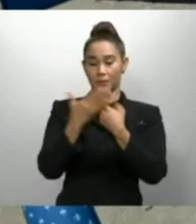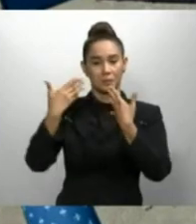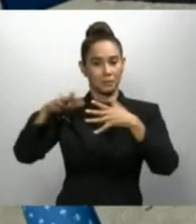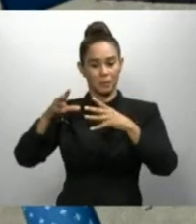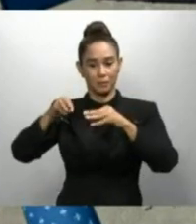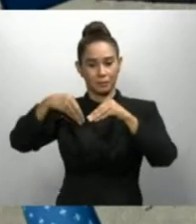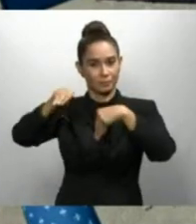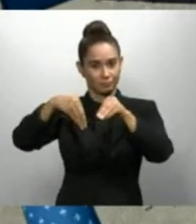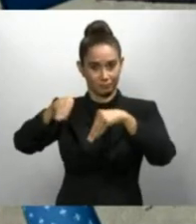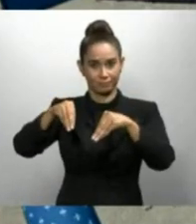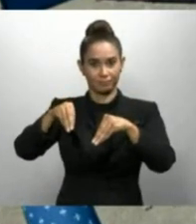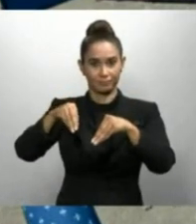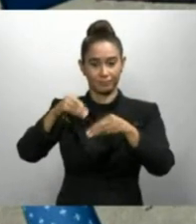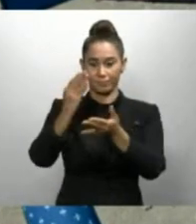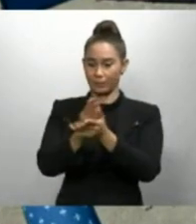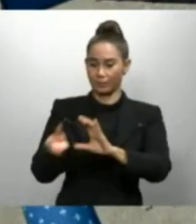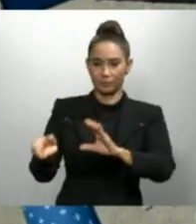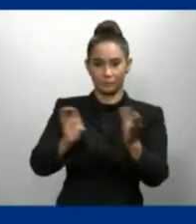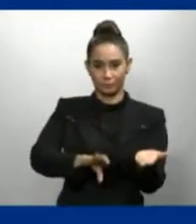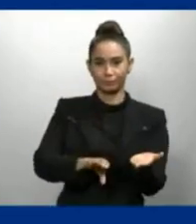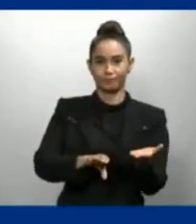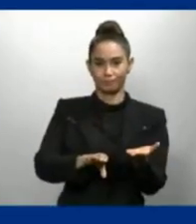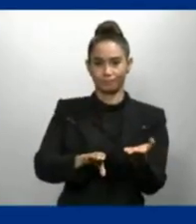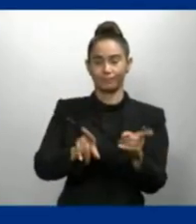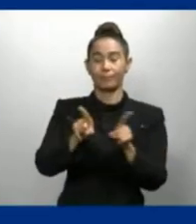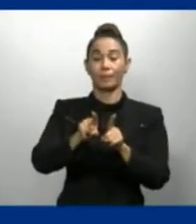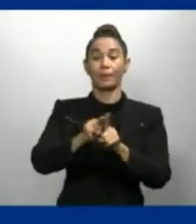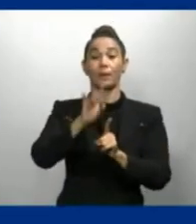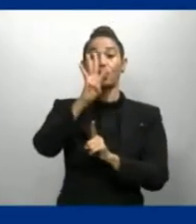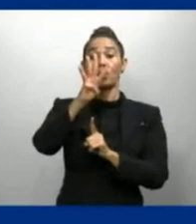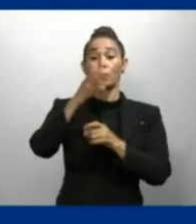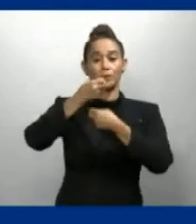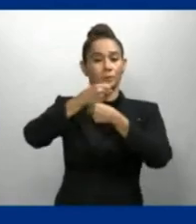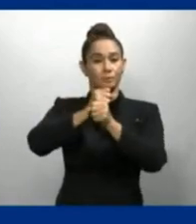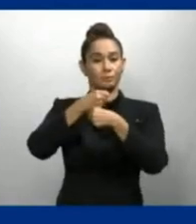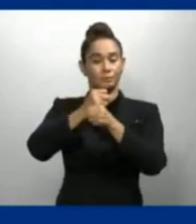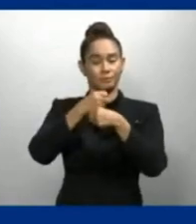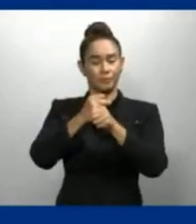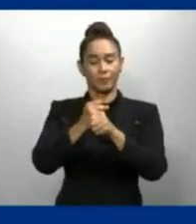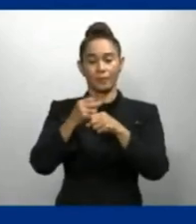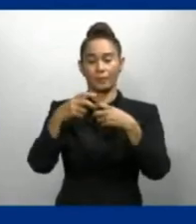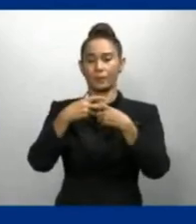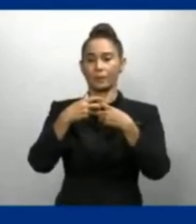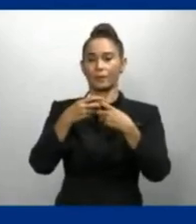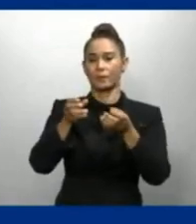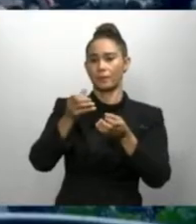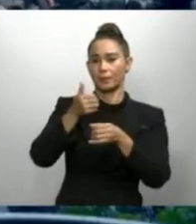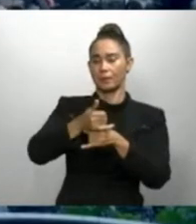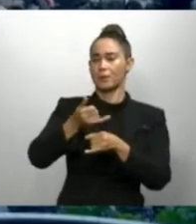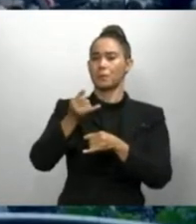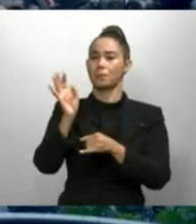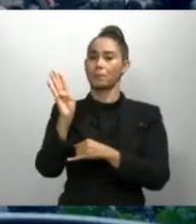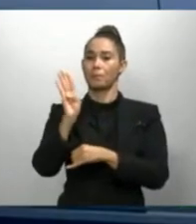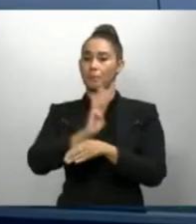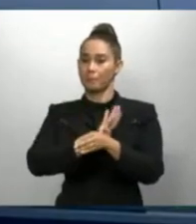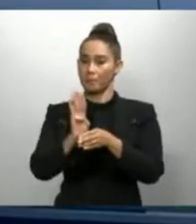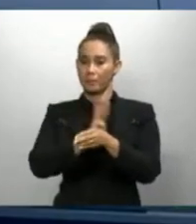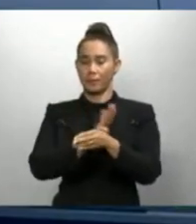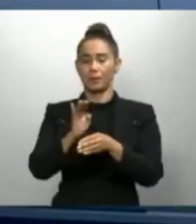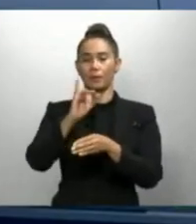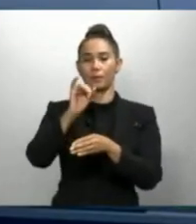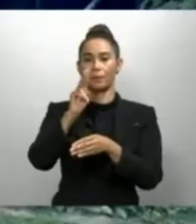distribución y comercialización. Se han desmantelado 4 fábricas de bebidas adulteradas ubicadas en Barahona,